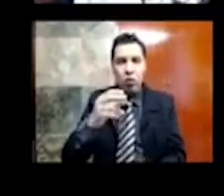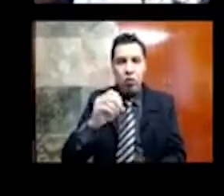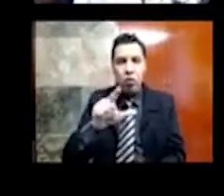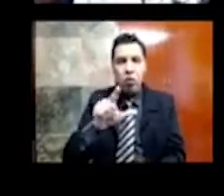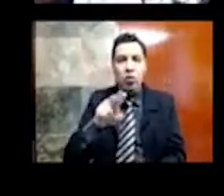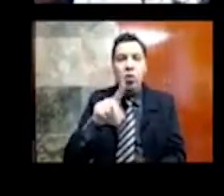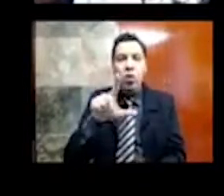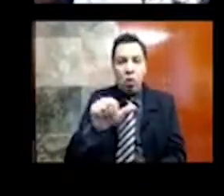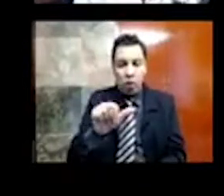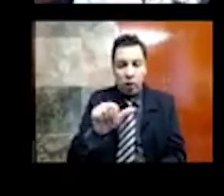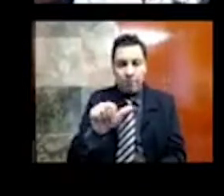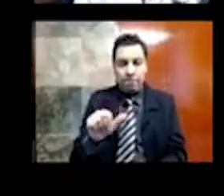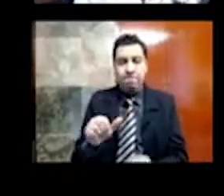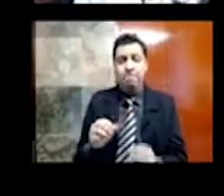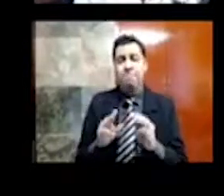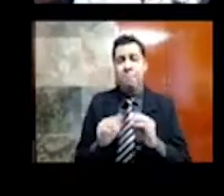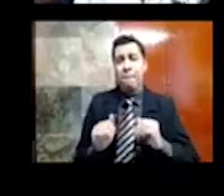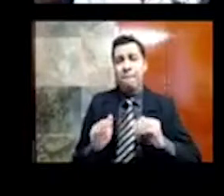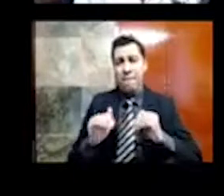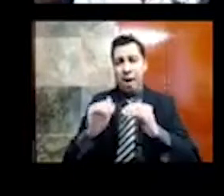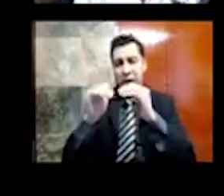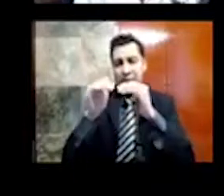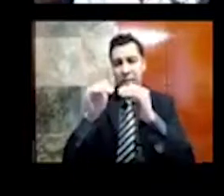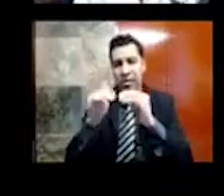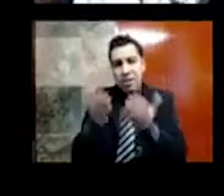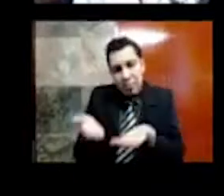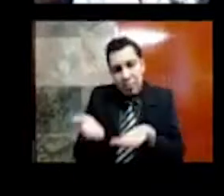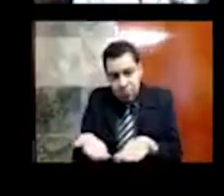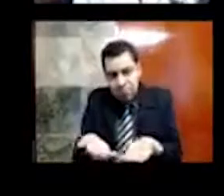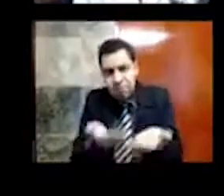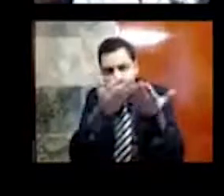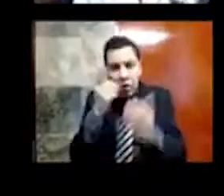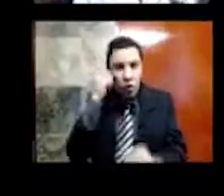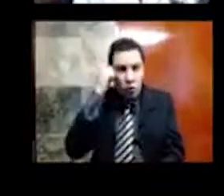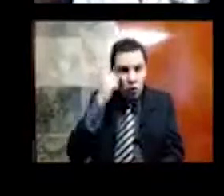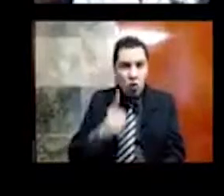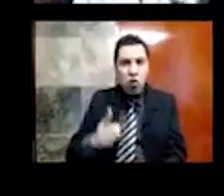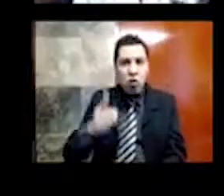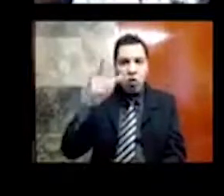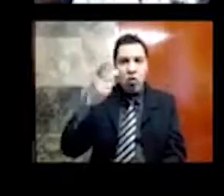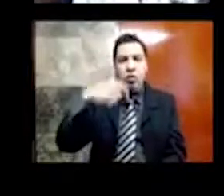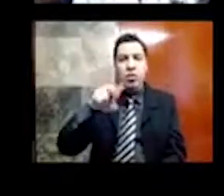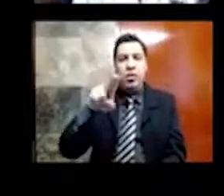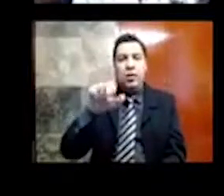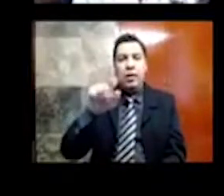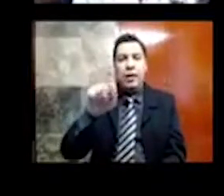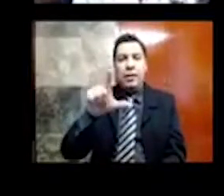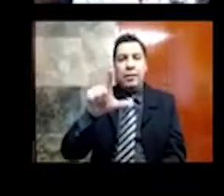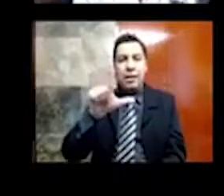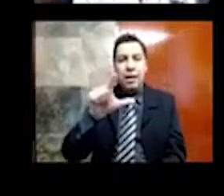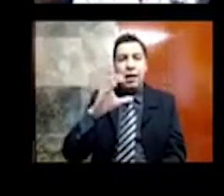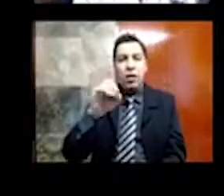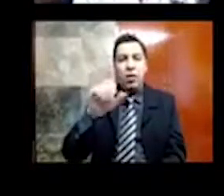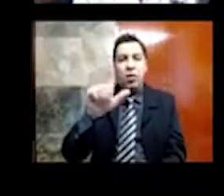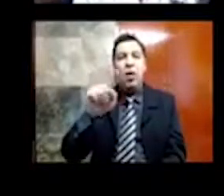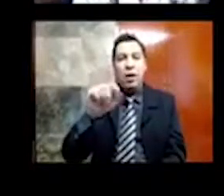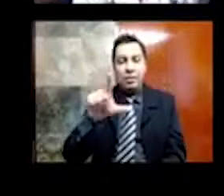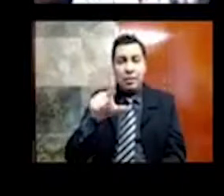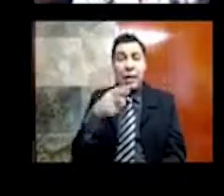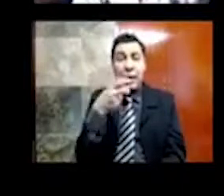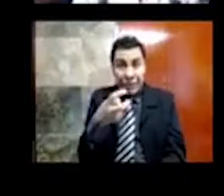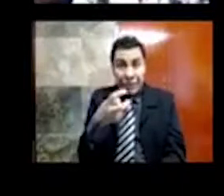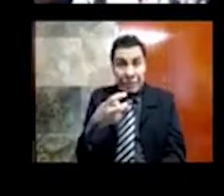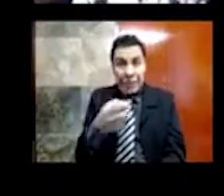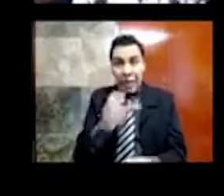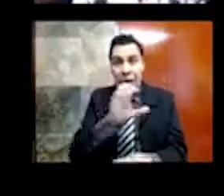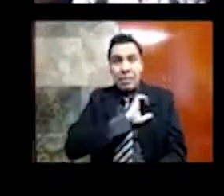Esta pirámide está dedicada a Quetzalcóatl. Esta es la que incendian los españoles. con todos los templos que estaban allí. Hernán